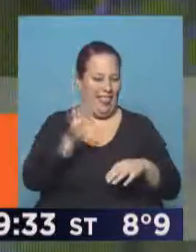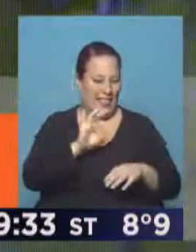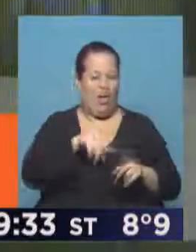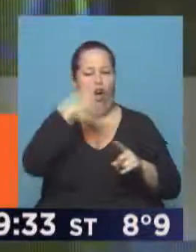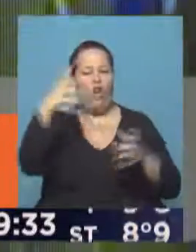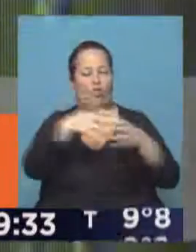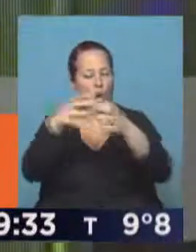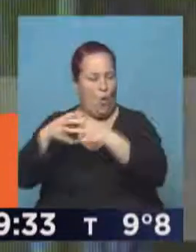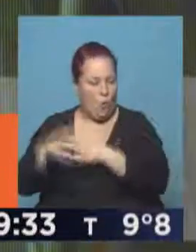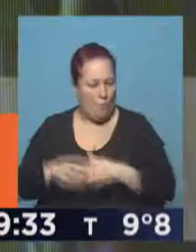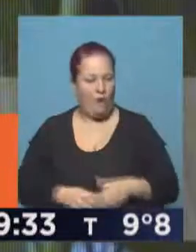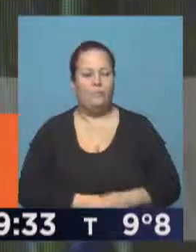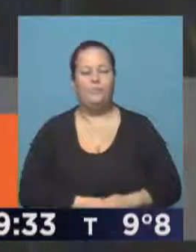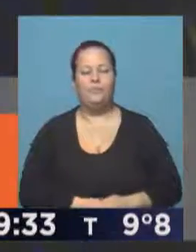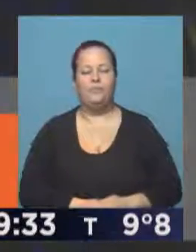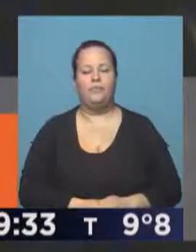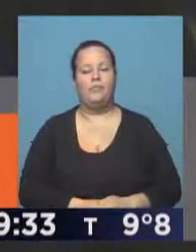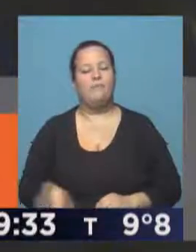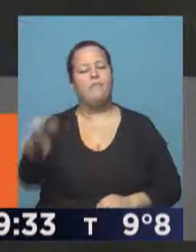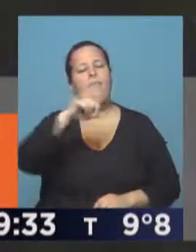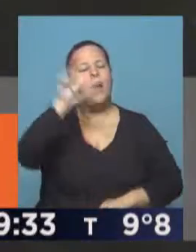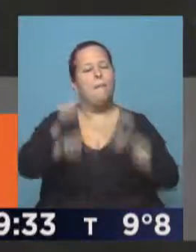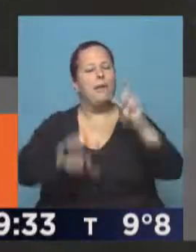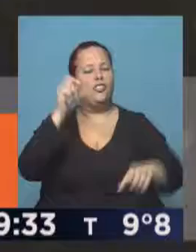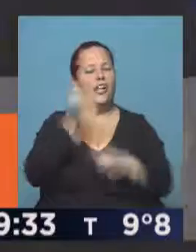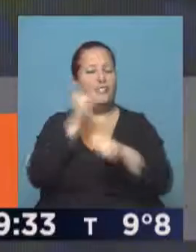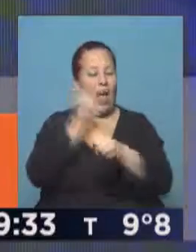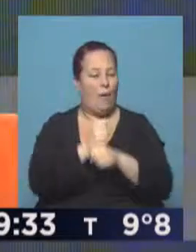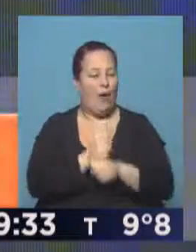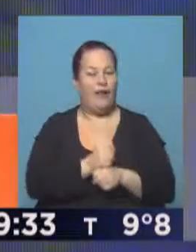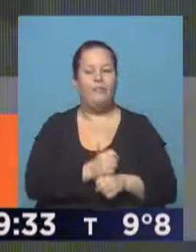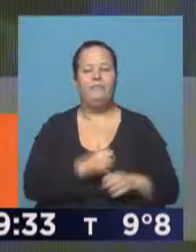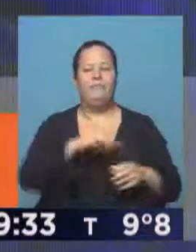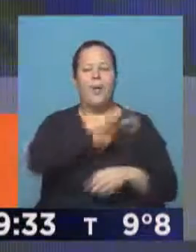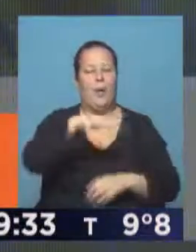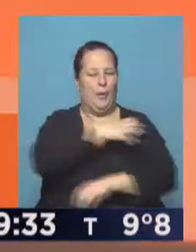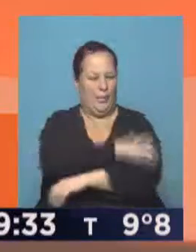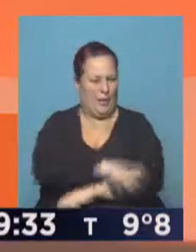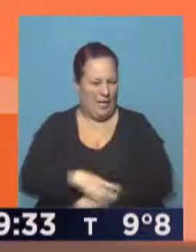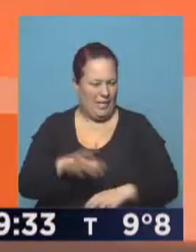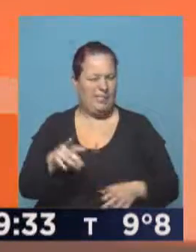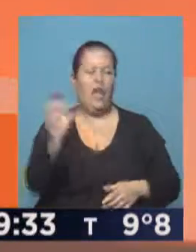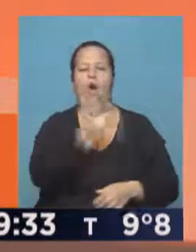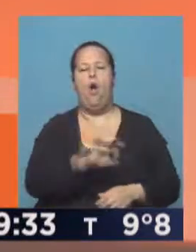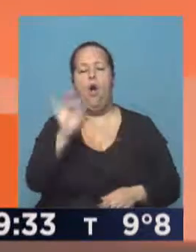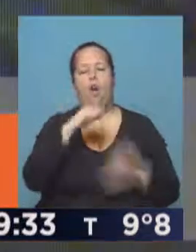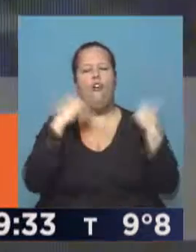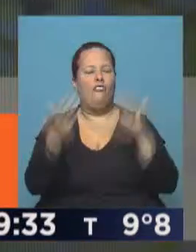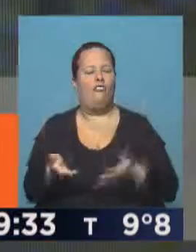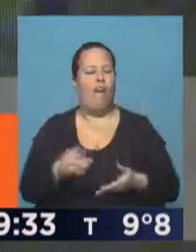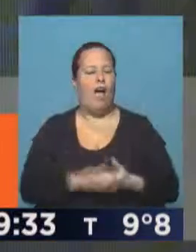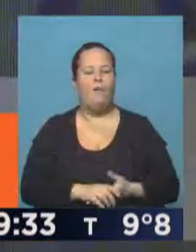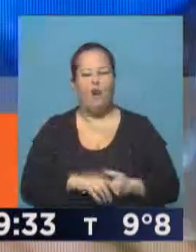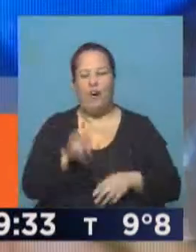de otras organizaciones, eran personas que trabajaban en asentamientos precarios o a favor de